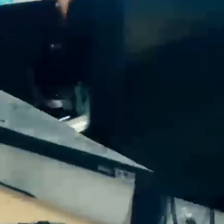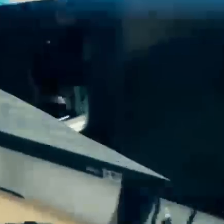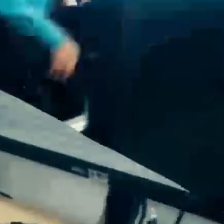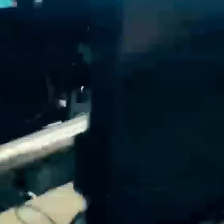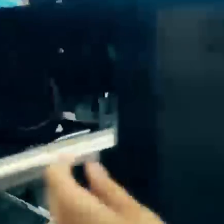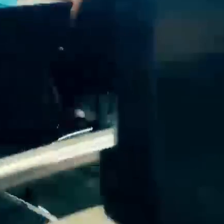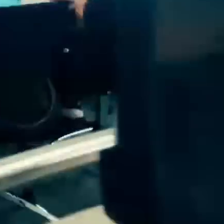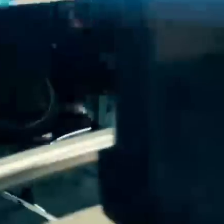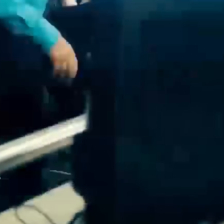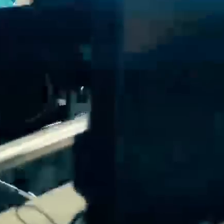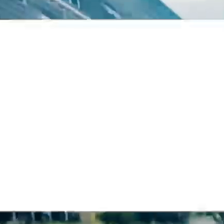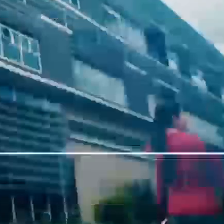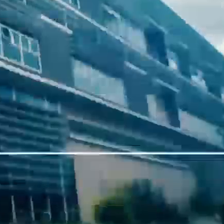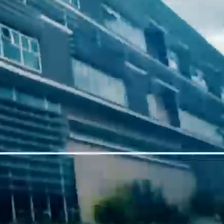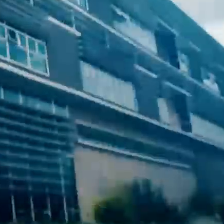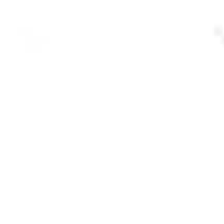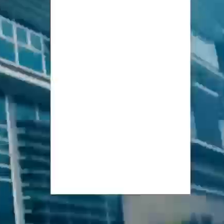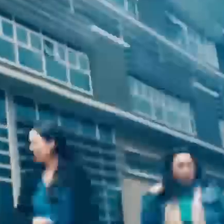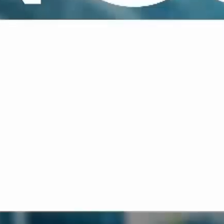Música